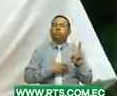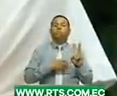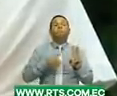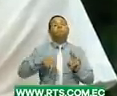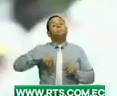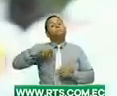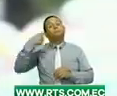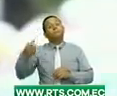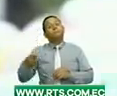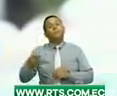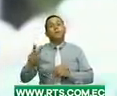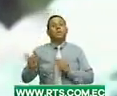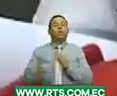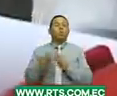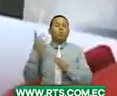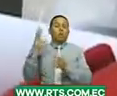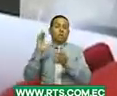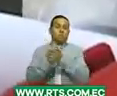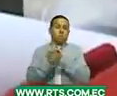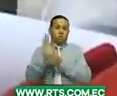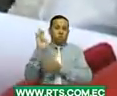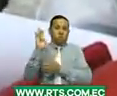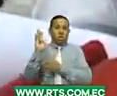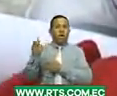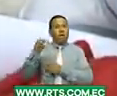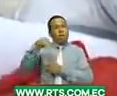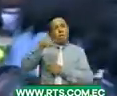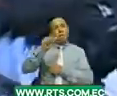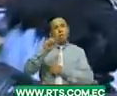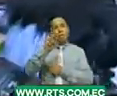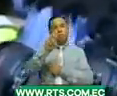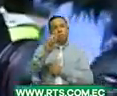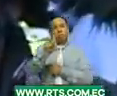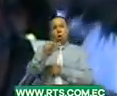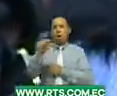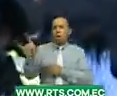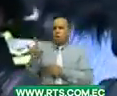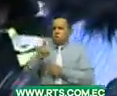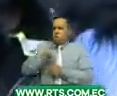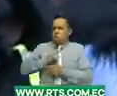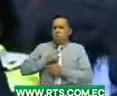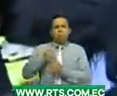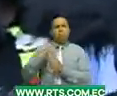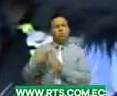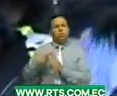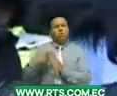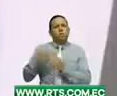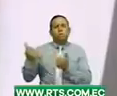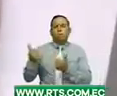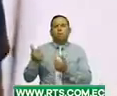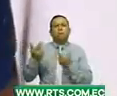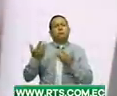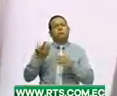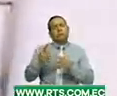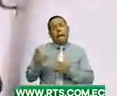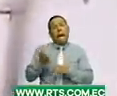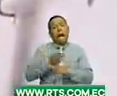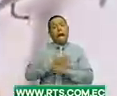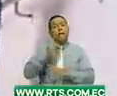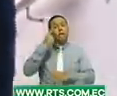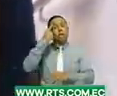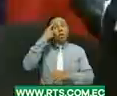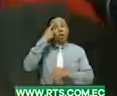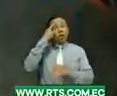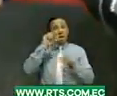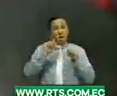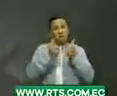compañera, Manuela Pic, que me dio mucha vibra, mucha energía. Y claro, el gobierno de Correa lo expulsó en el 2015